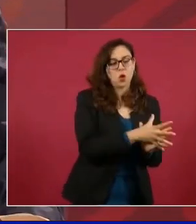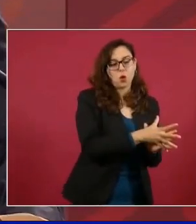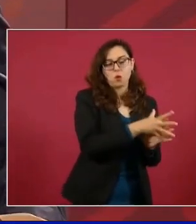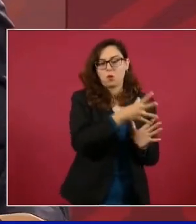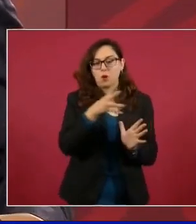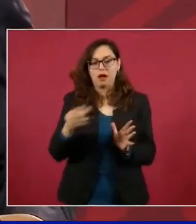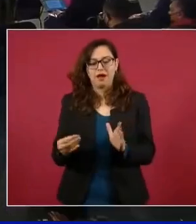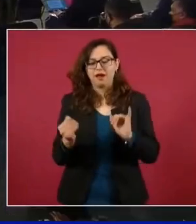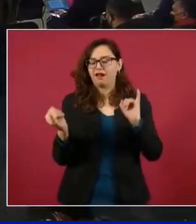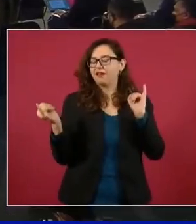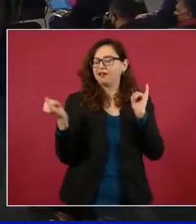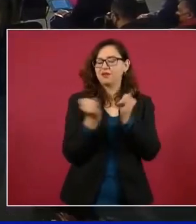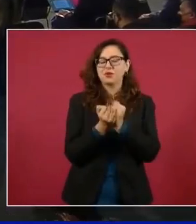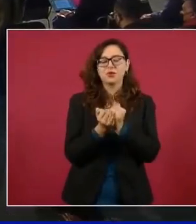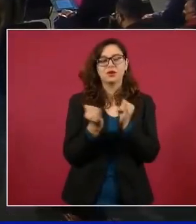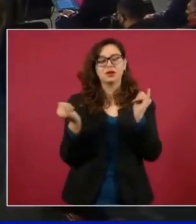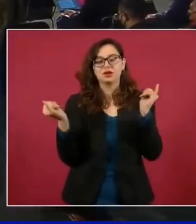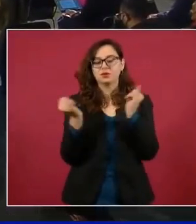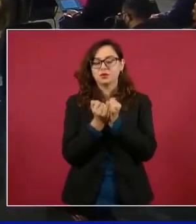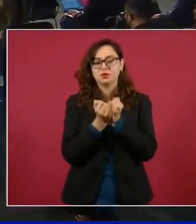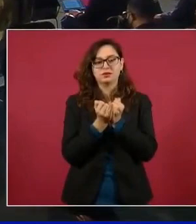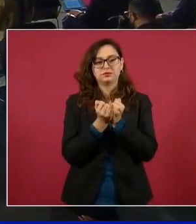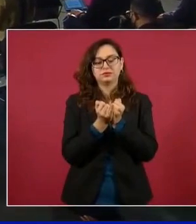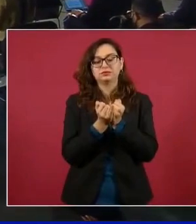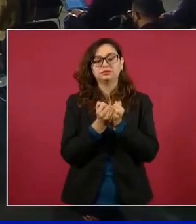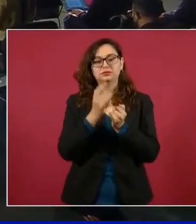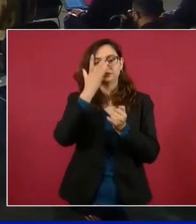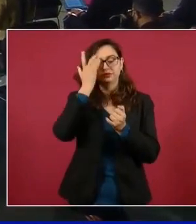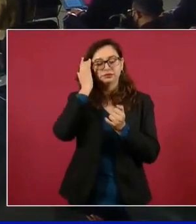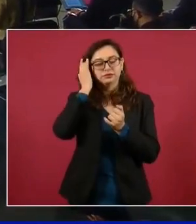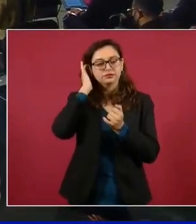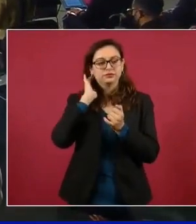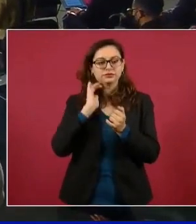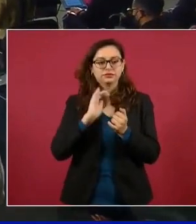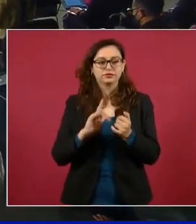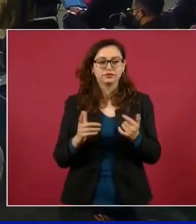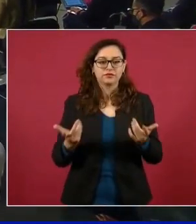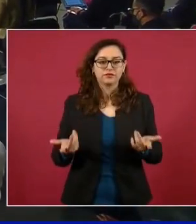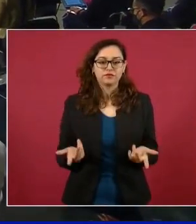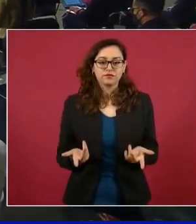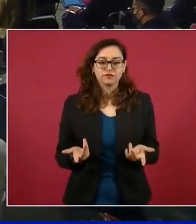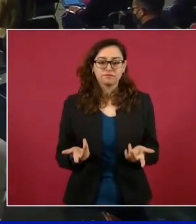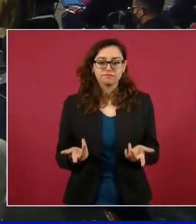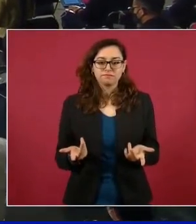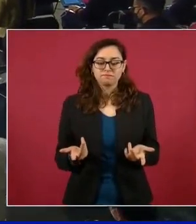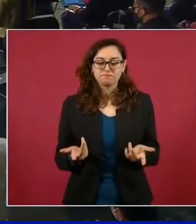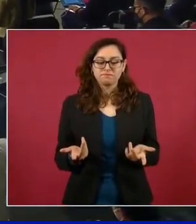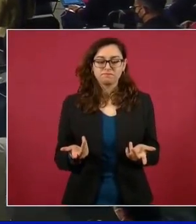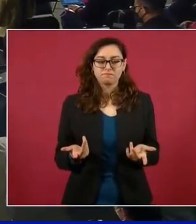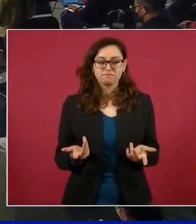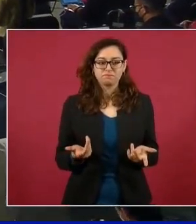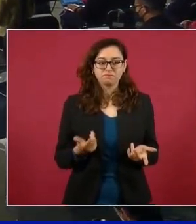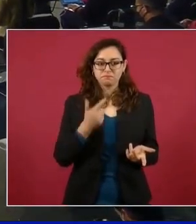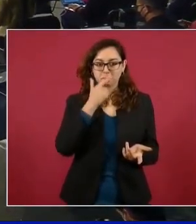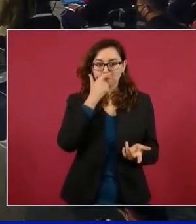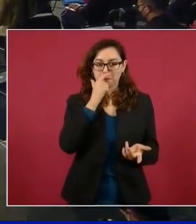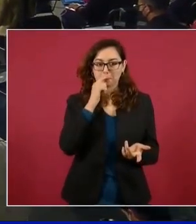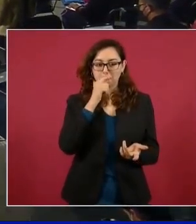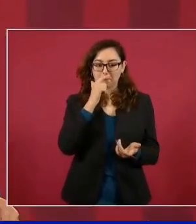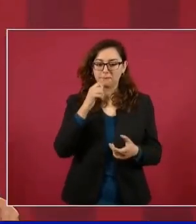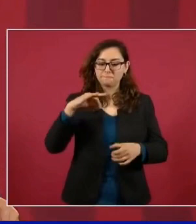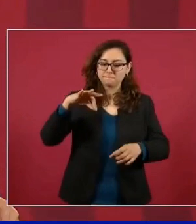Y de ahí vienen muchas cosas. El que se celebren elecciones,